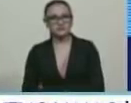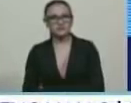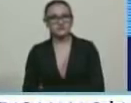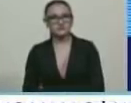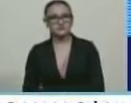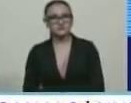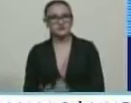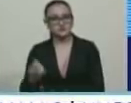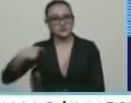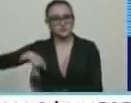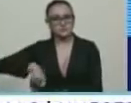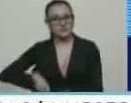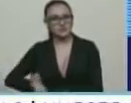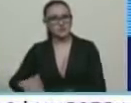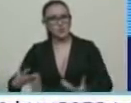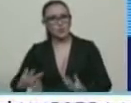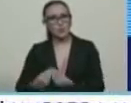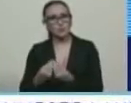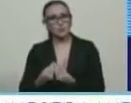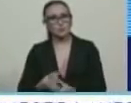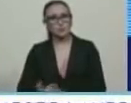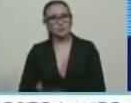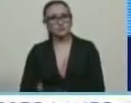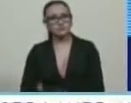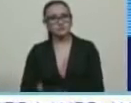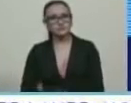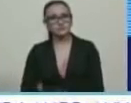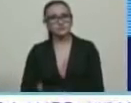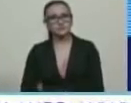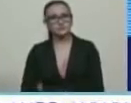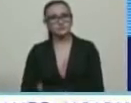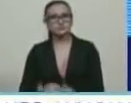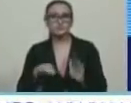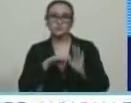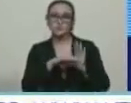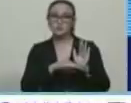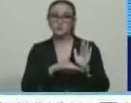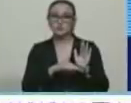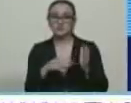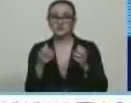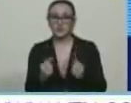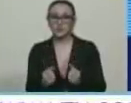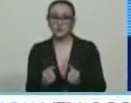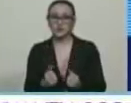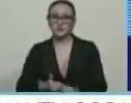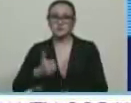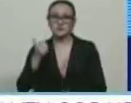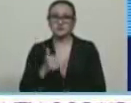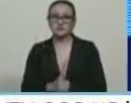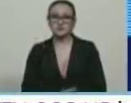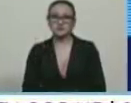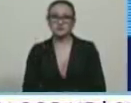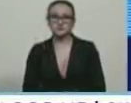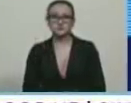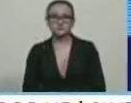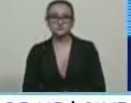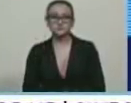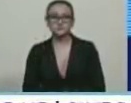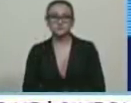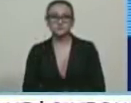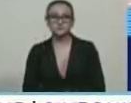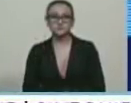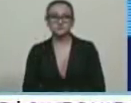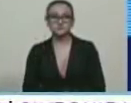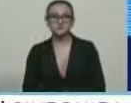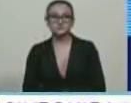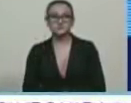Vayamos a invertir juntos, con la mayor garantía, la mayor seguridad. Hoy, en